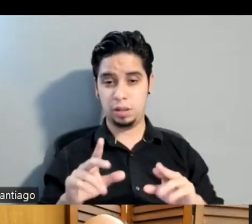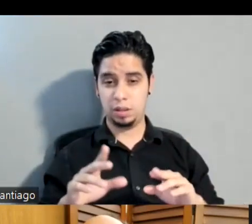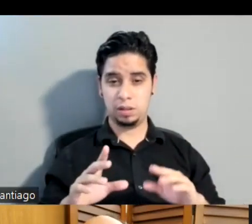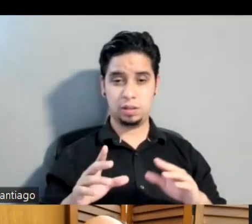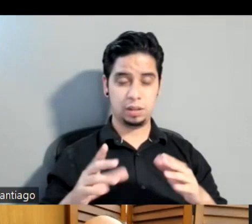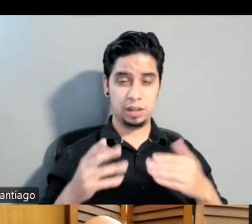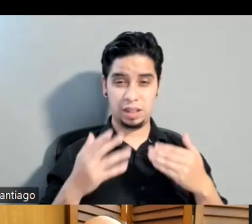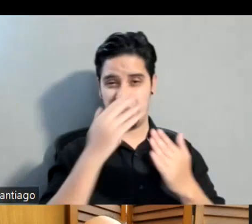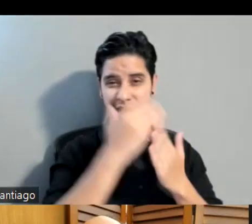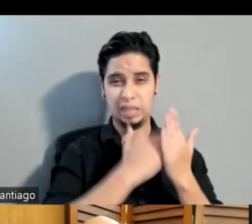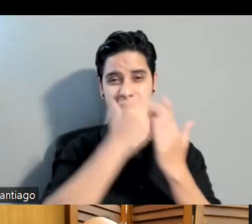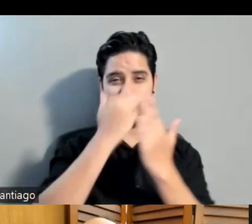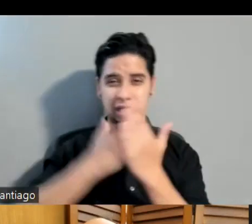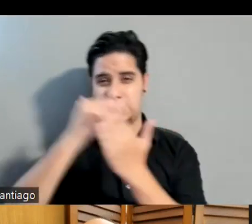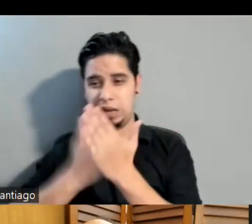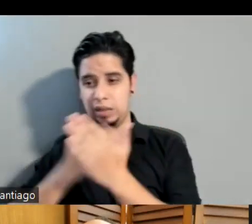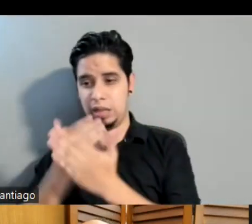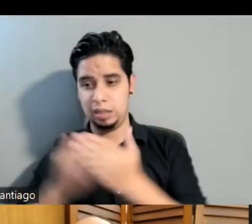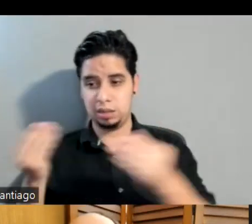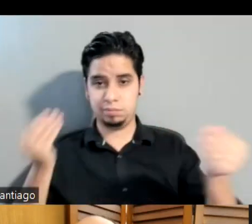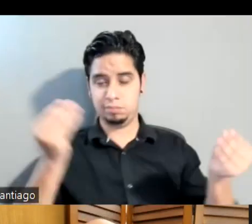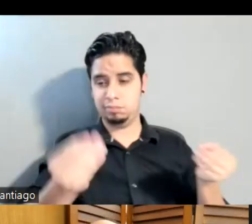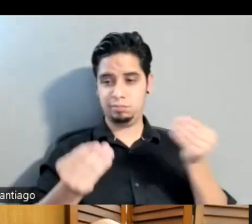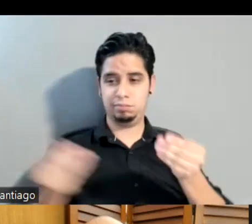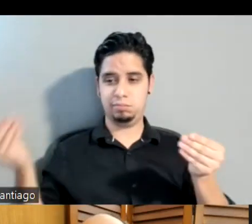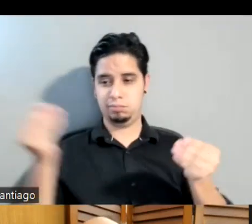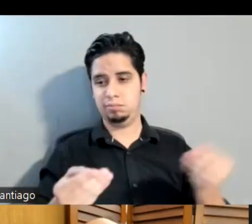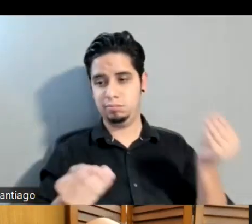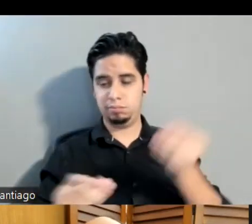lista de aquello, la lista de los otros. Ta.